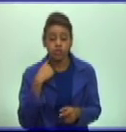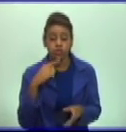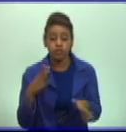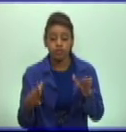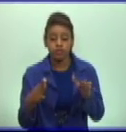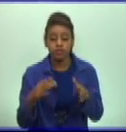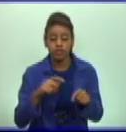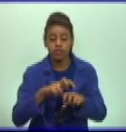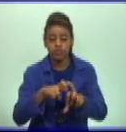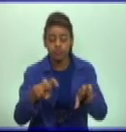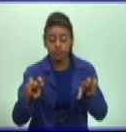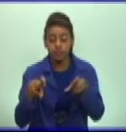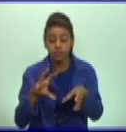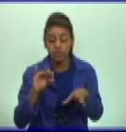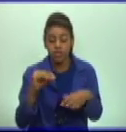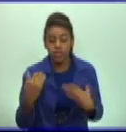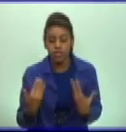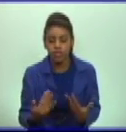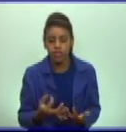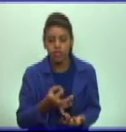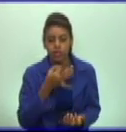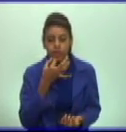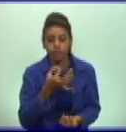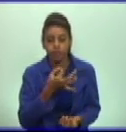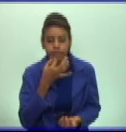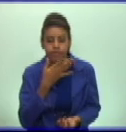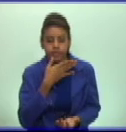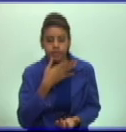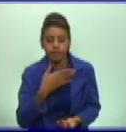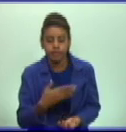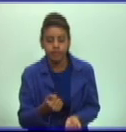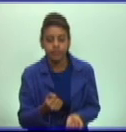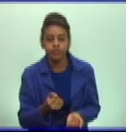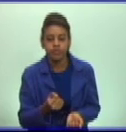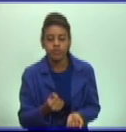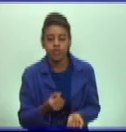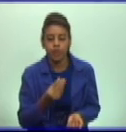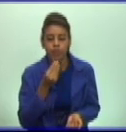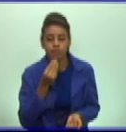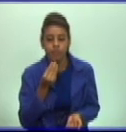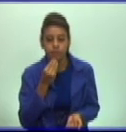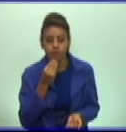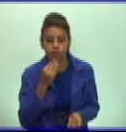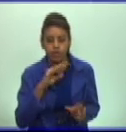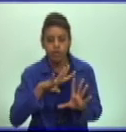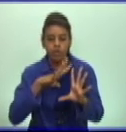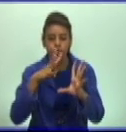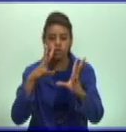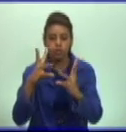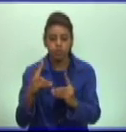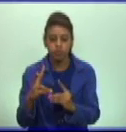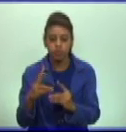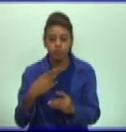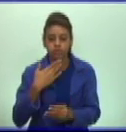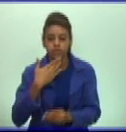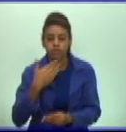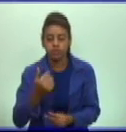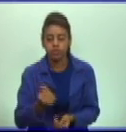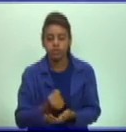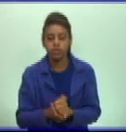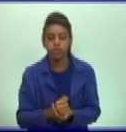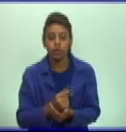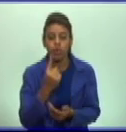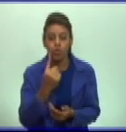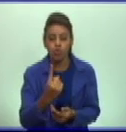en jefe expresó y argumentó que podía ser el mundo mucho mejor. Y lo digo textual,